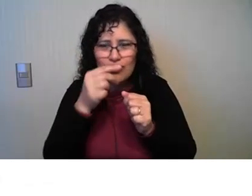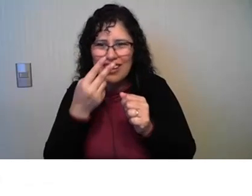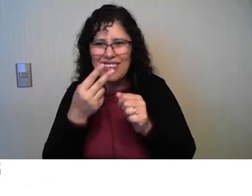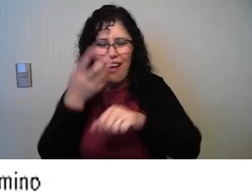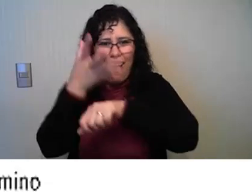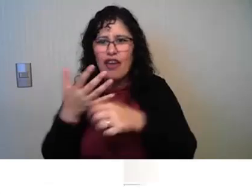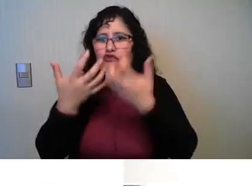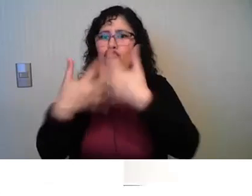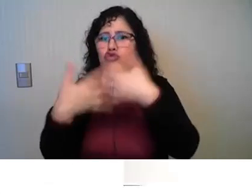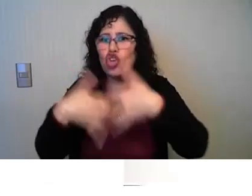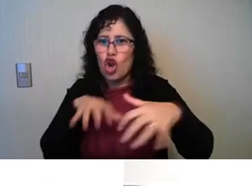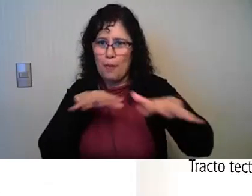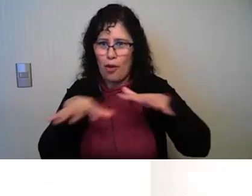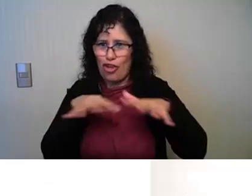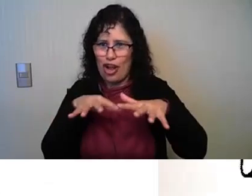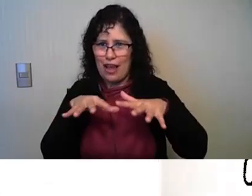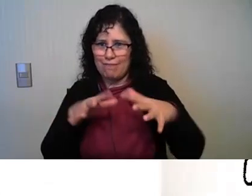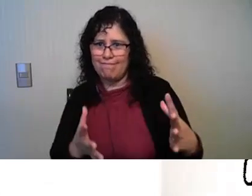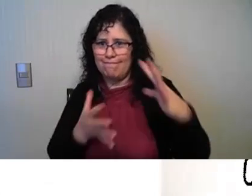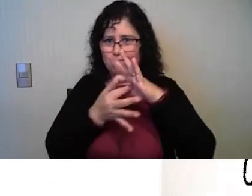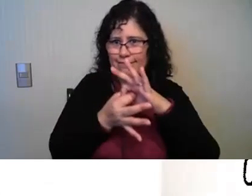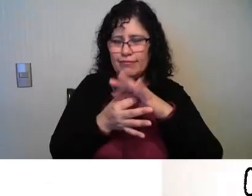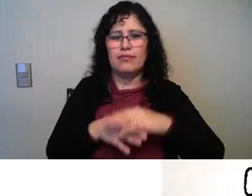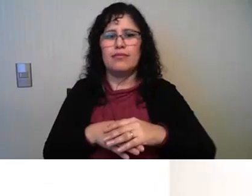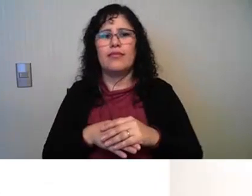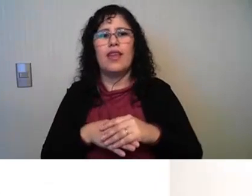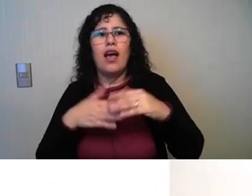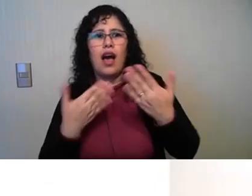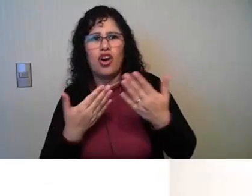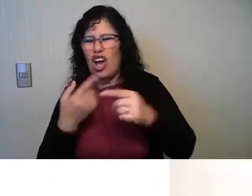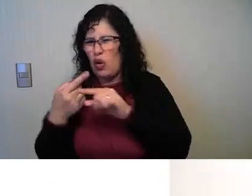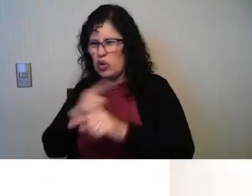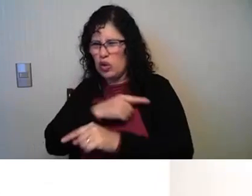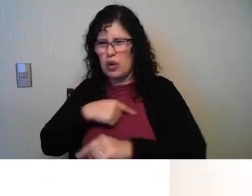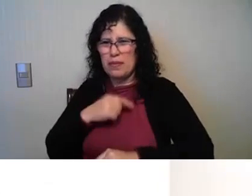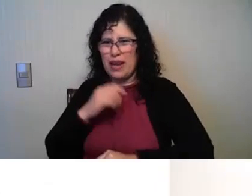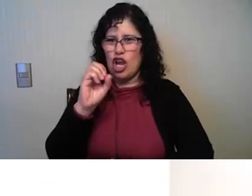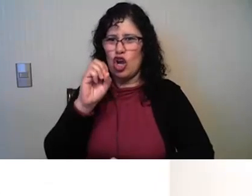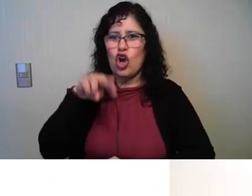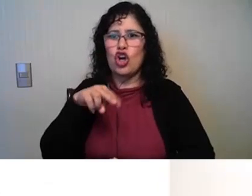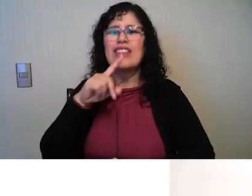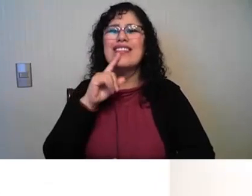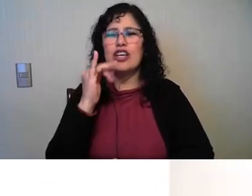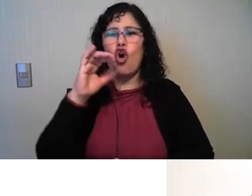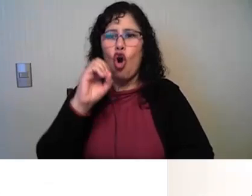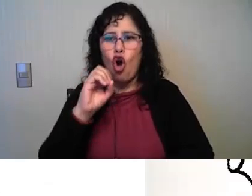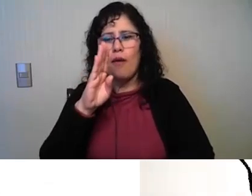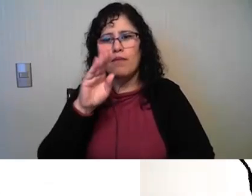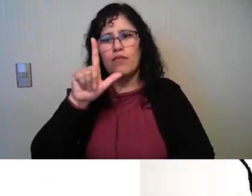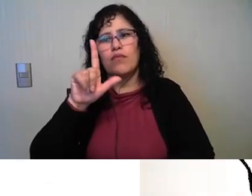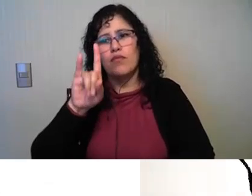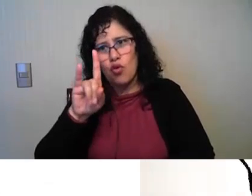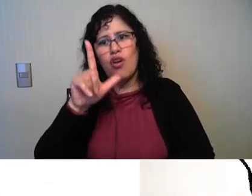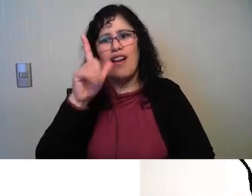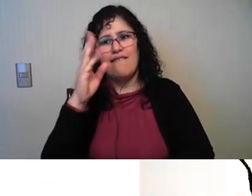motora. Otro término que pueden encontrar en la literatura es córticos vulvares, ¿ya? Pero en realidad córticos nucleares es la mejor